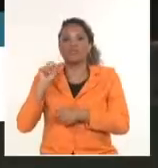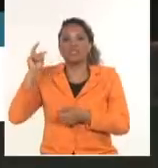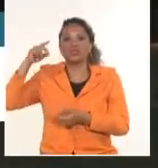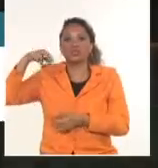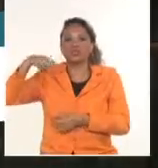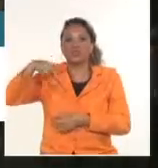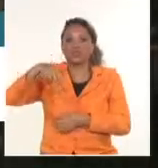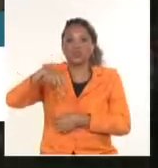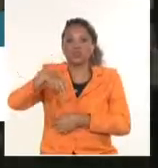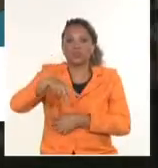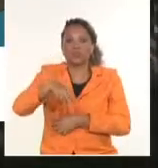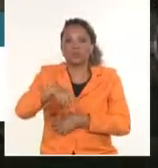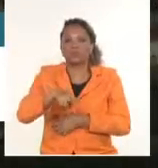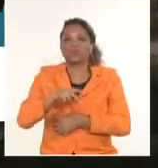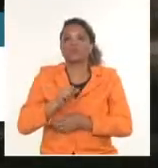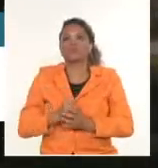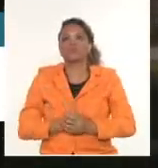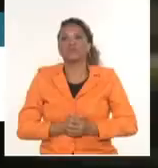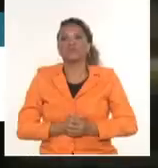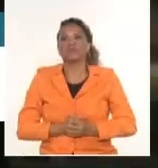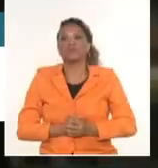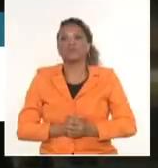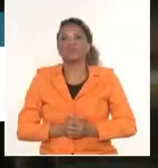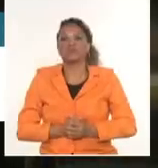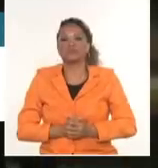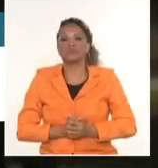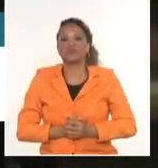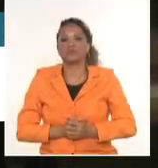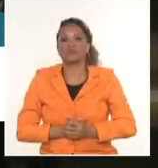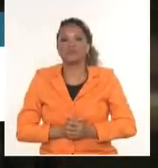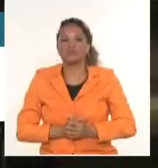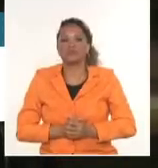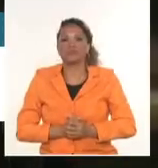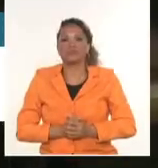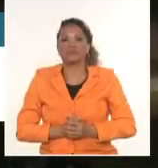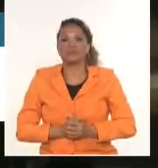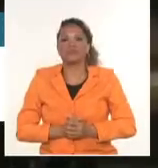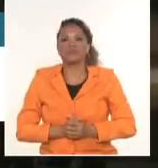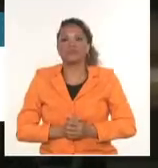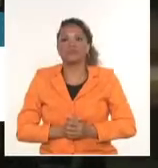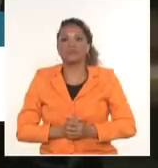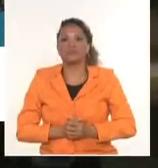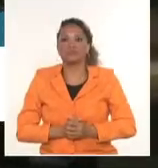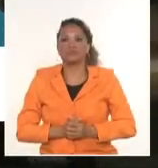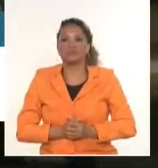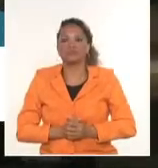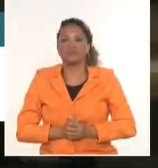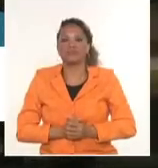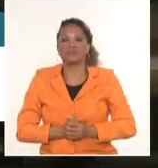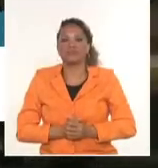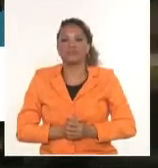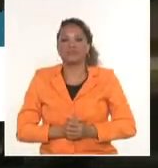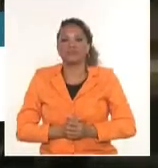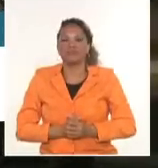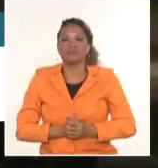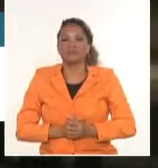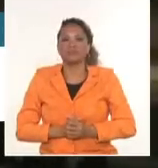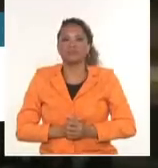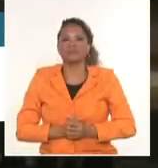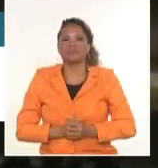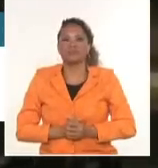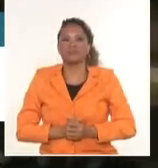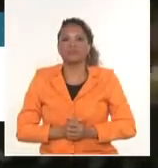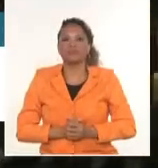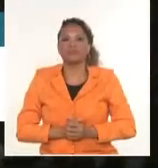asistentes a estos Juegos Olímpicos París 2024 descender por las escalerillas del avión. Están también